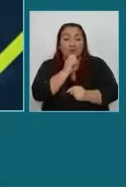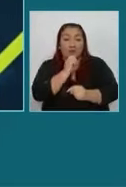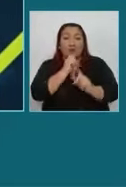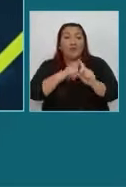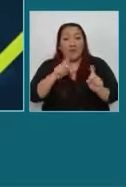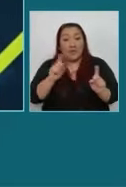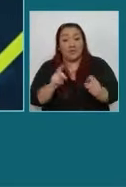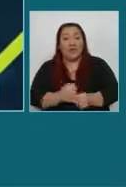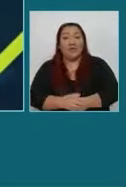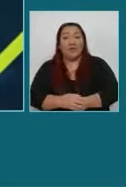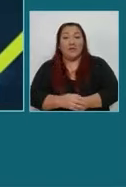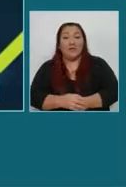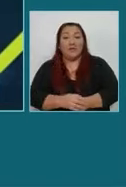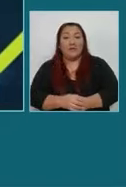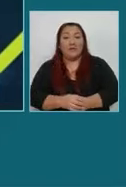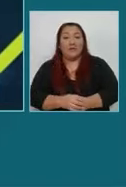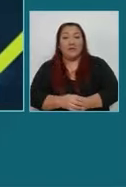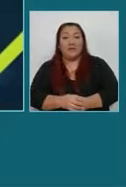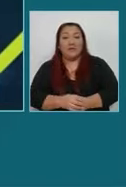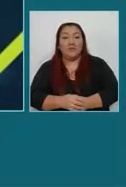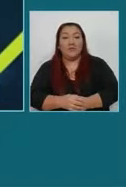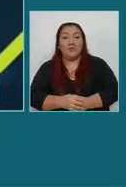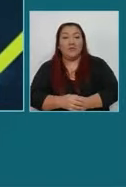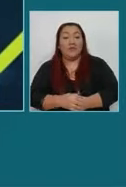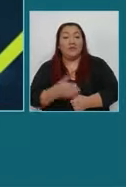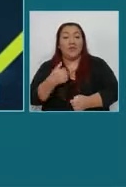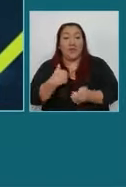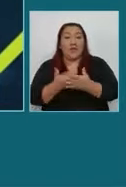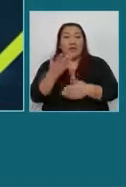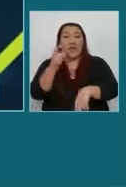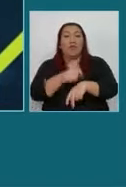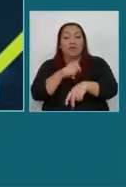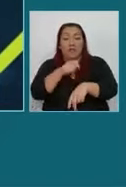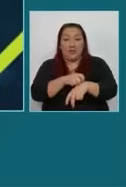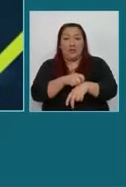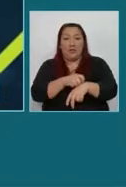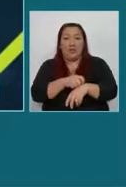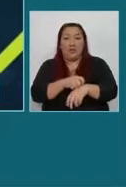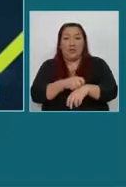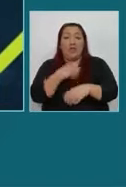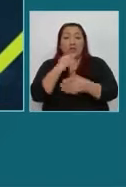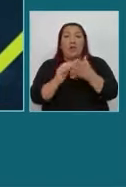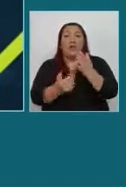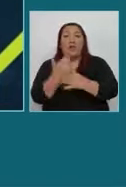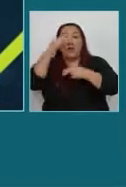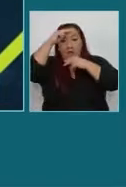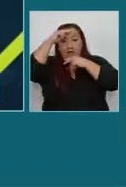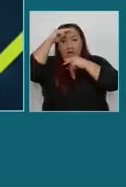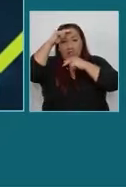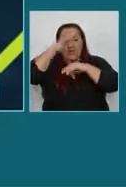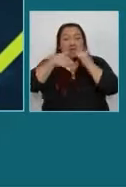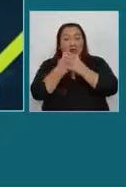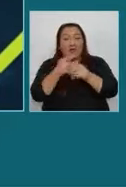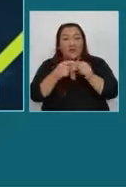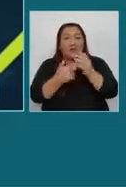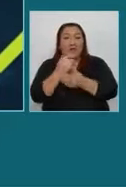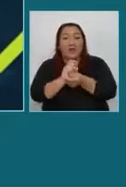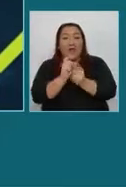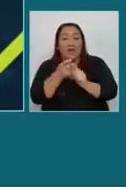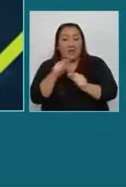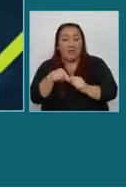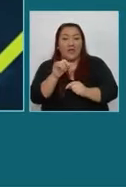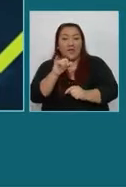pero pues vamos a tener que darnos un tiempo para darles nuevas noticias sobre la implementación de estos nuevos cambios